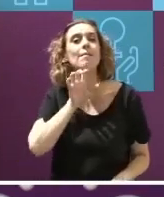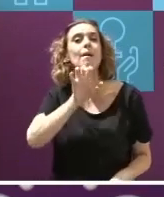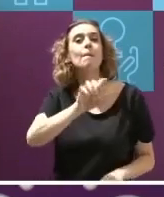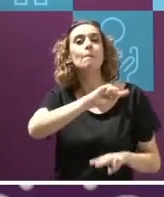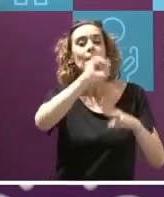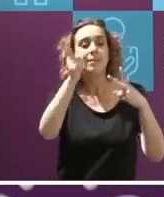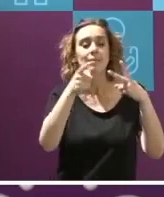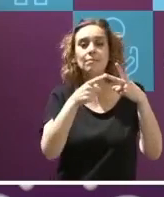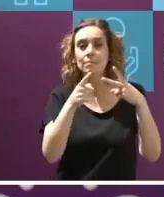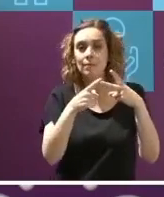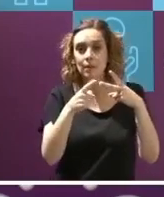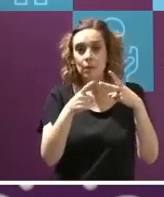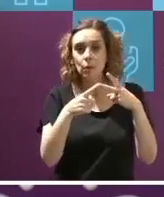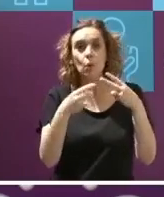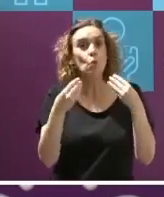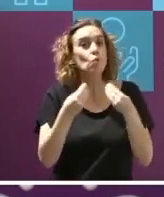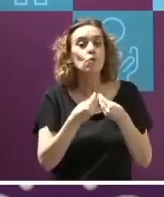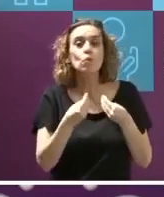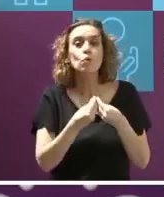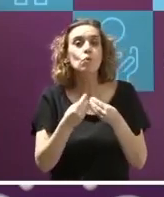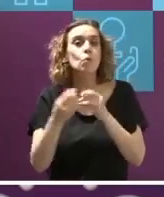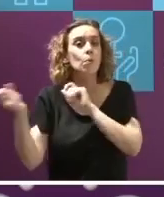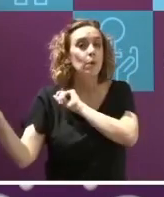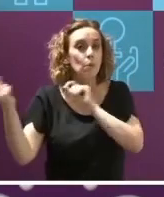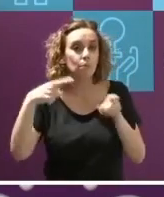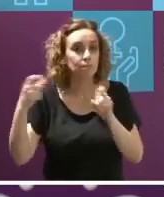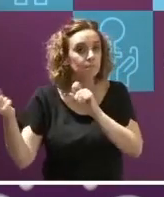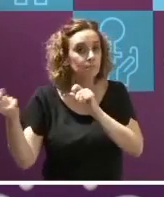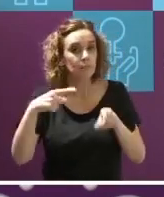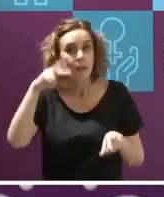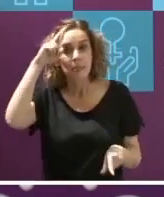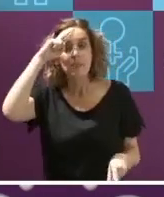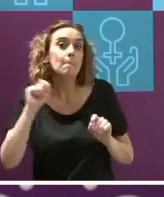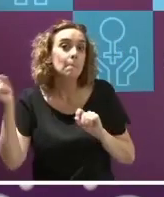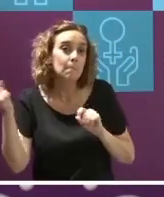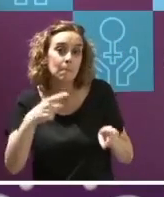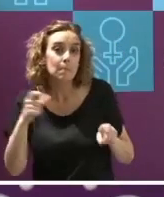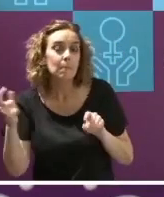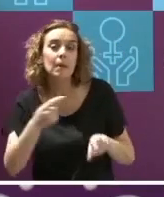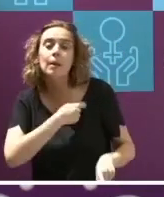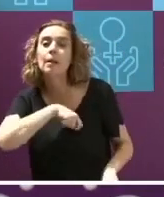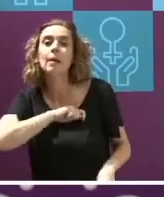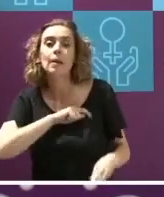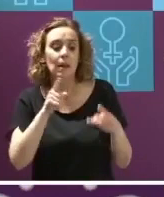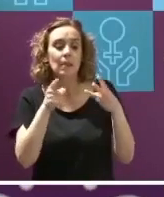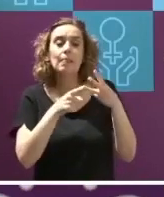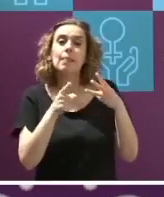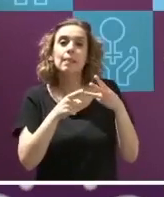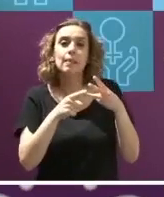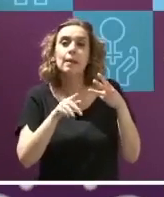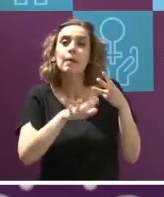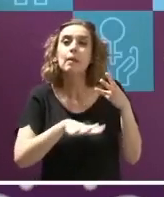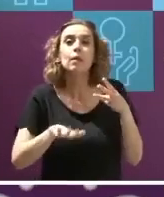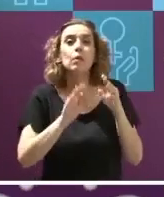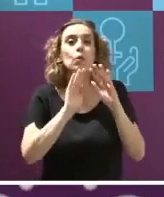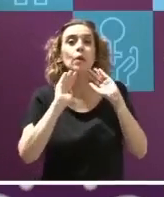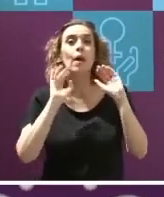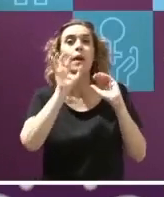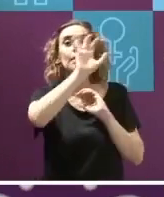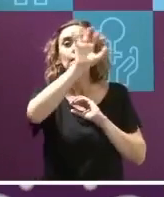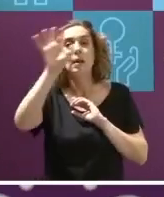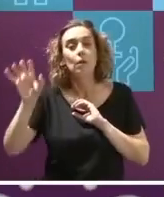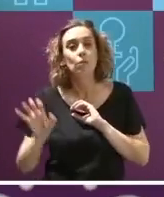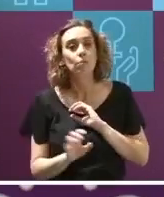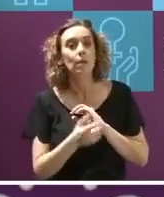con mayor número de migrantes dominicanos y dominicanas. El tercer lugar entre los países con